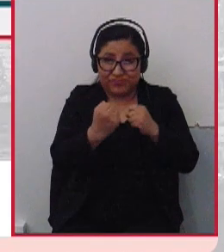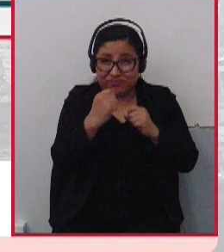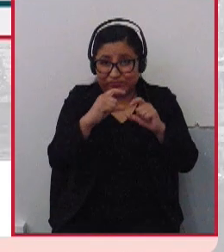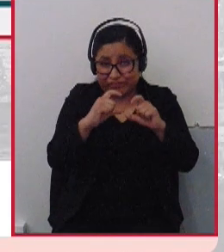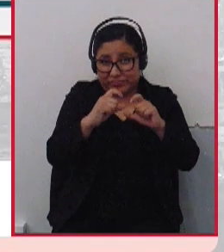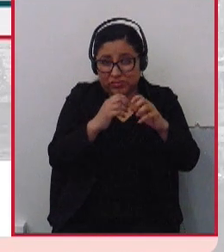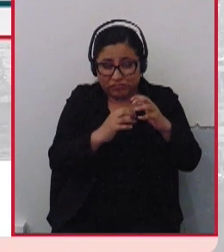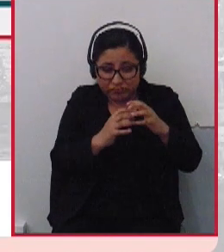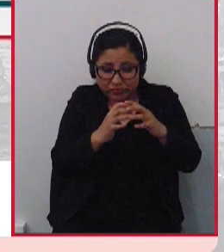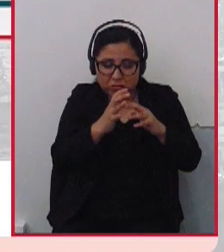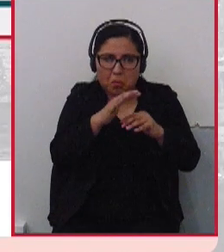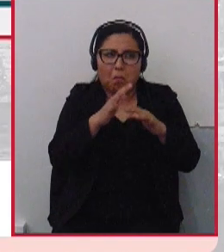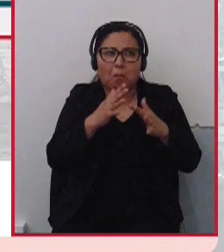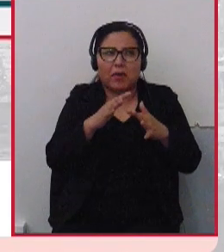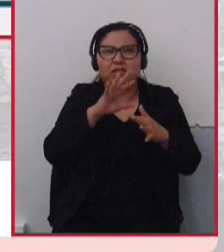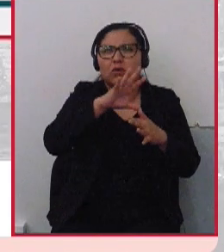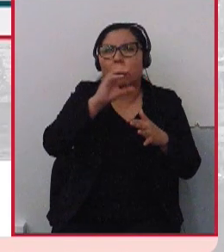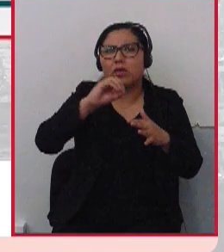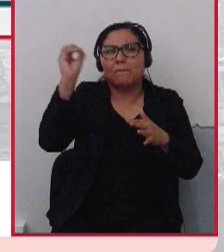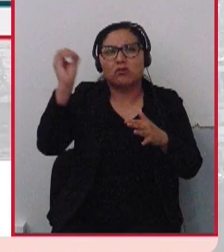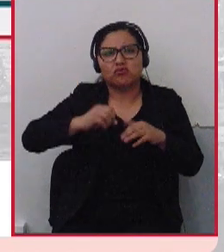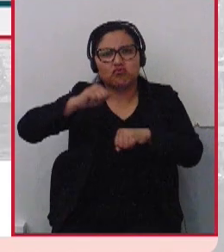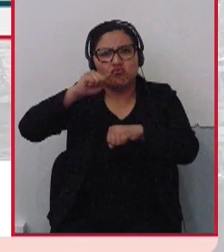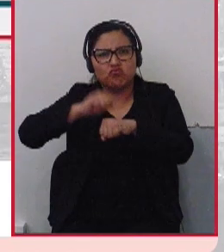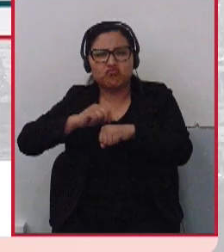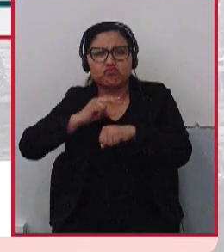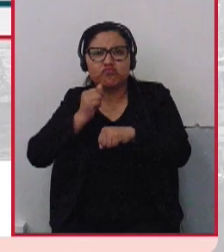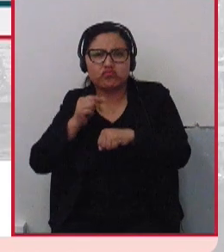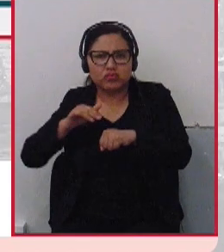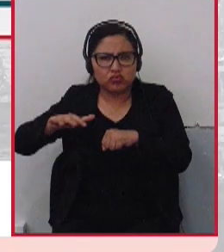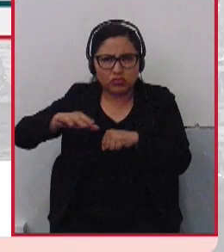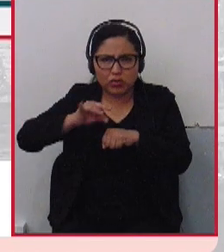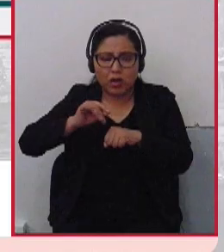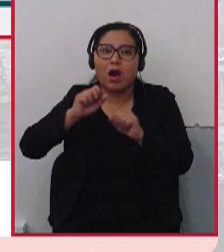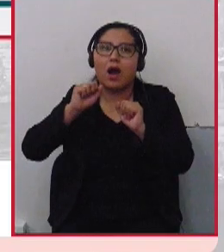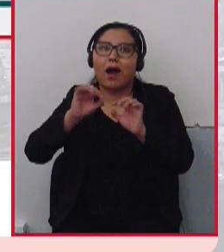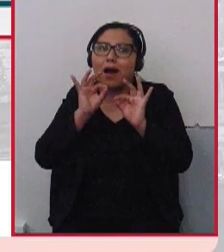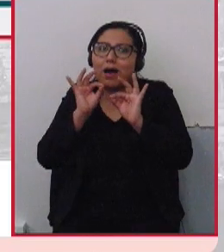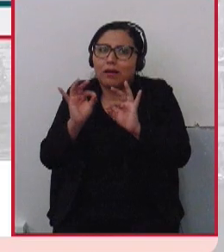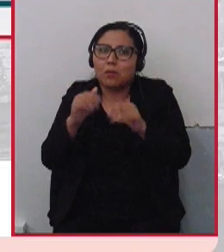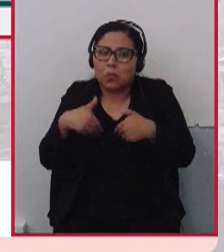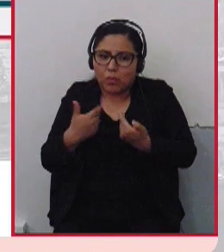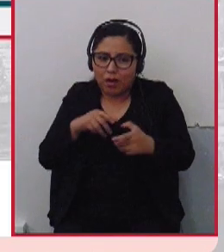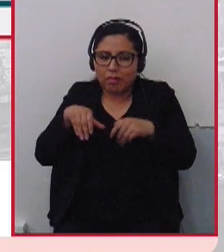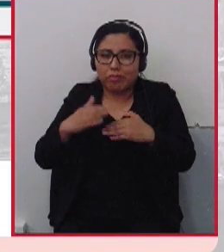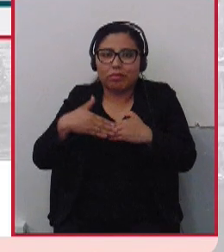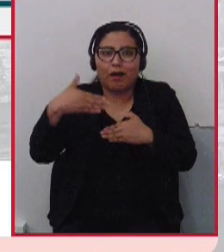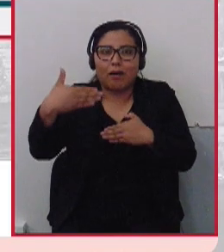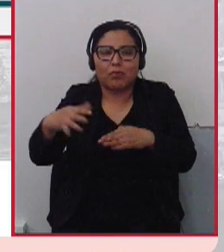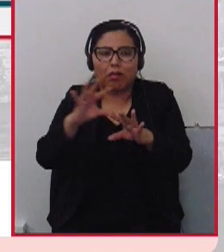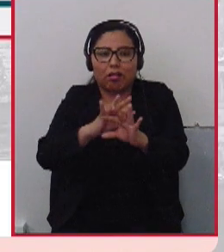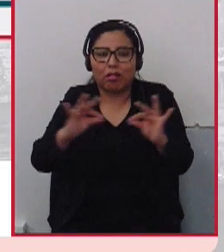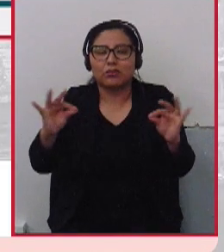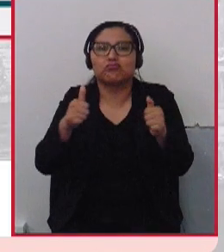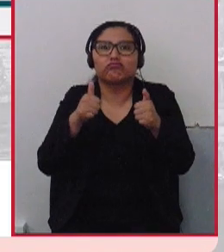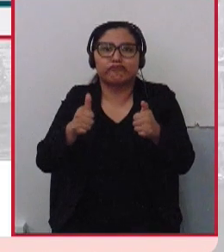logramos algo de 50% de sólidos, que es la clave como para poder tener un lecho bastante